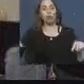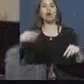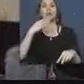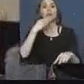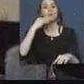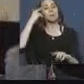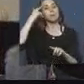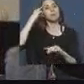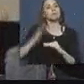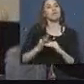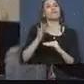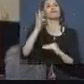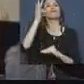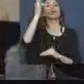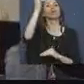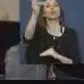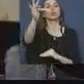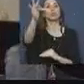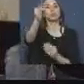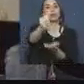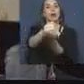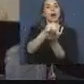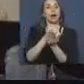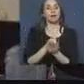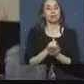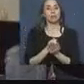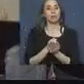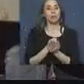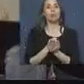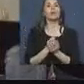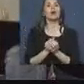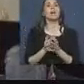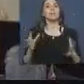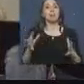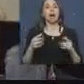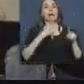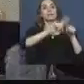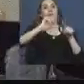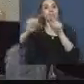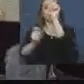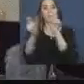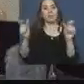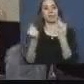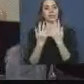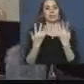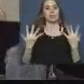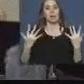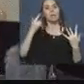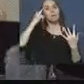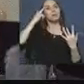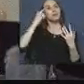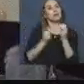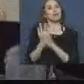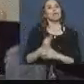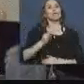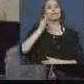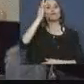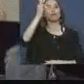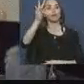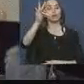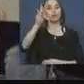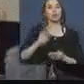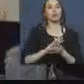visión de futuro y que nos ayudará a crecer en diversidad, mirando hacia un nuevo mañana. Por todo lo